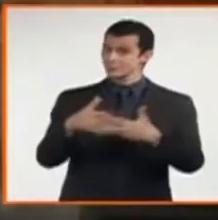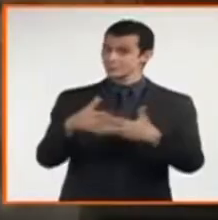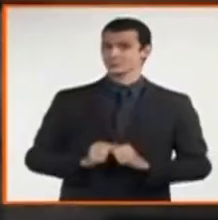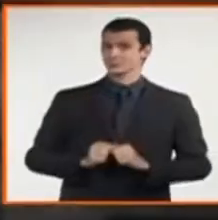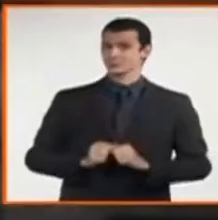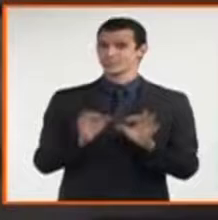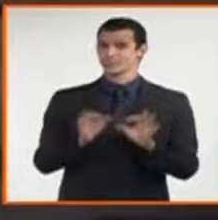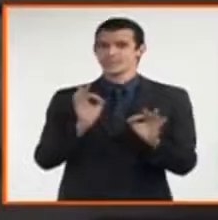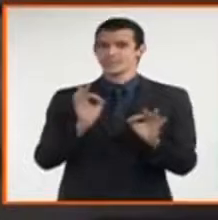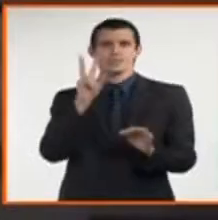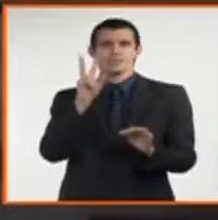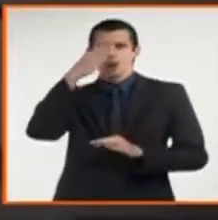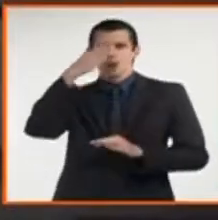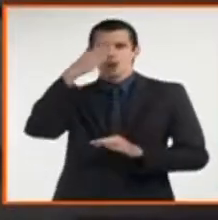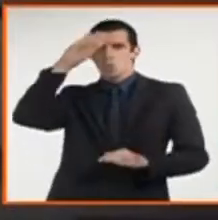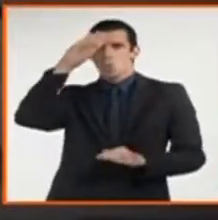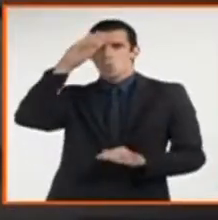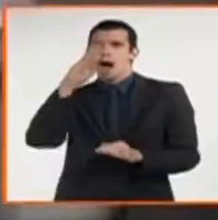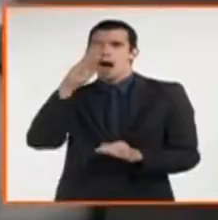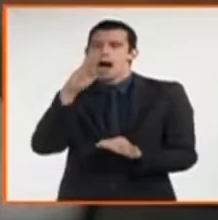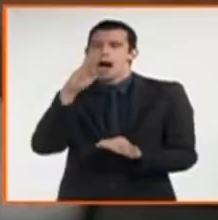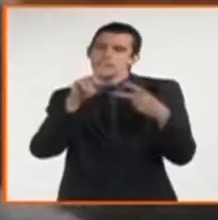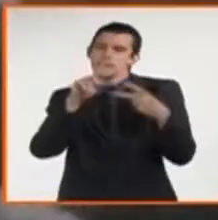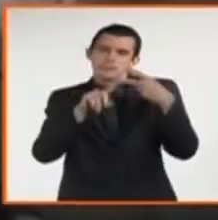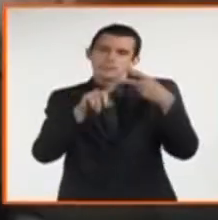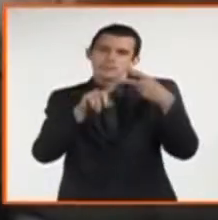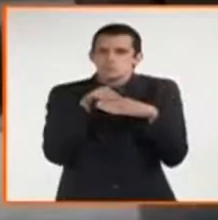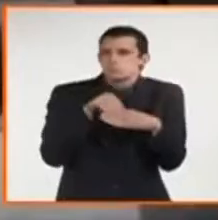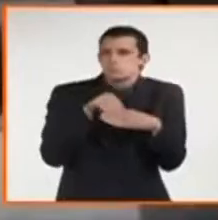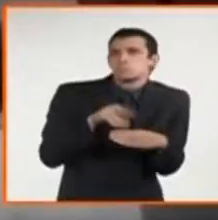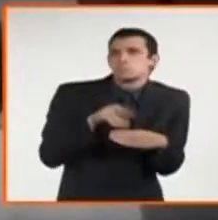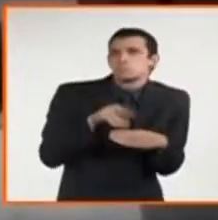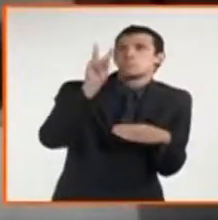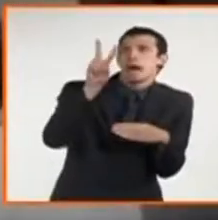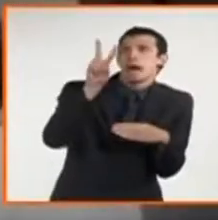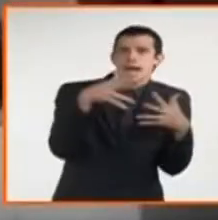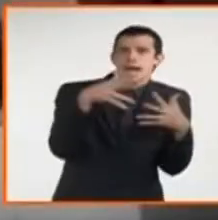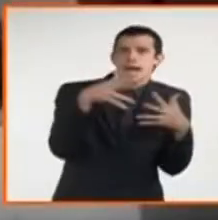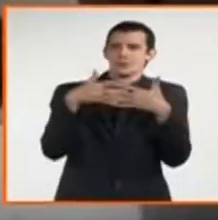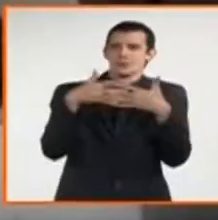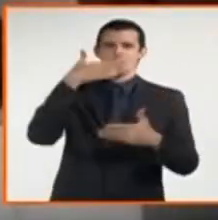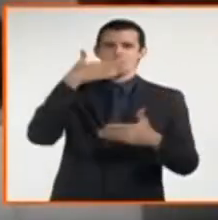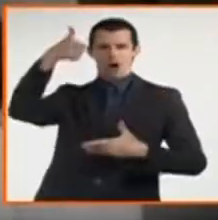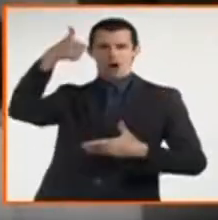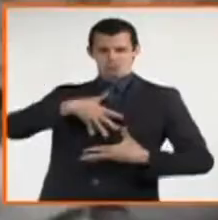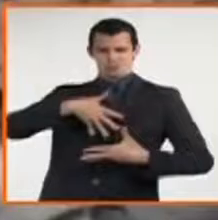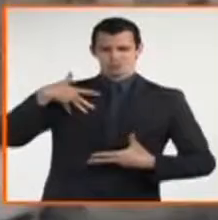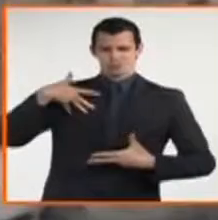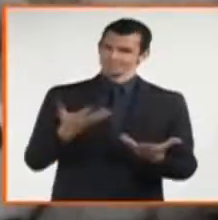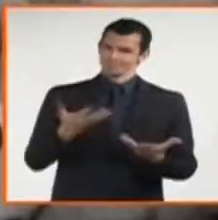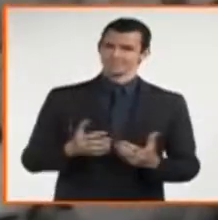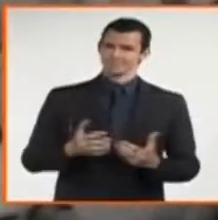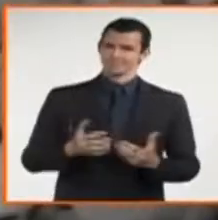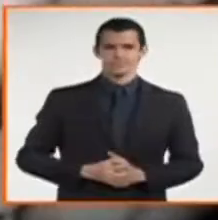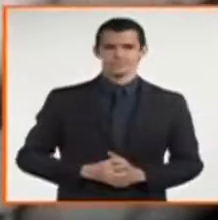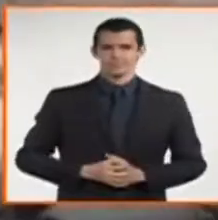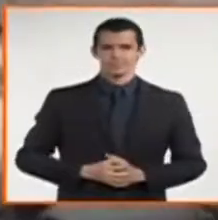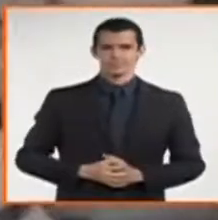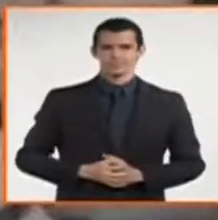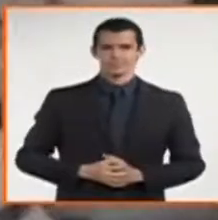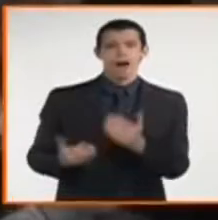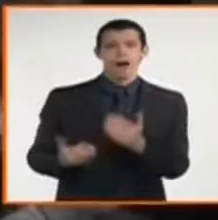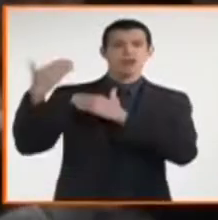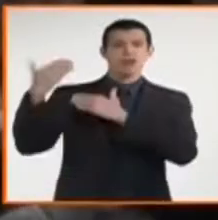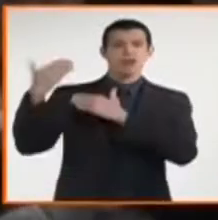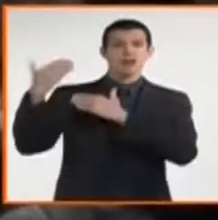como lo superior, ¿no? Sobre todo a lo que venía de Estados Unidos. Y en ese sentido, el primer momento